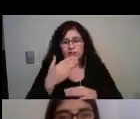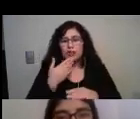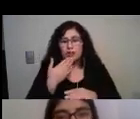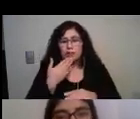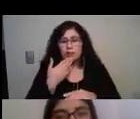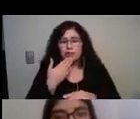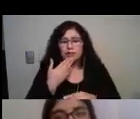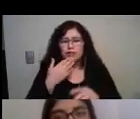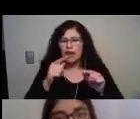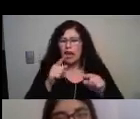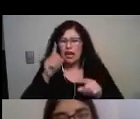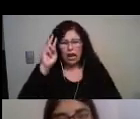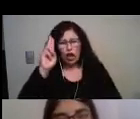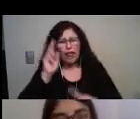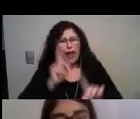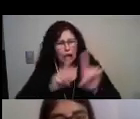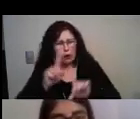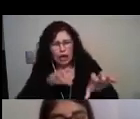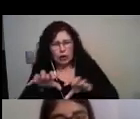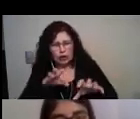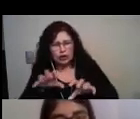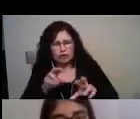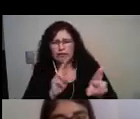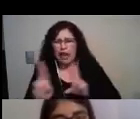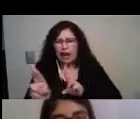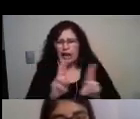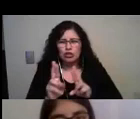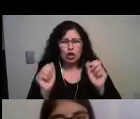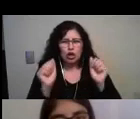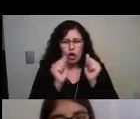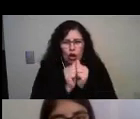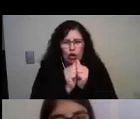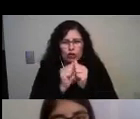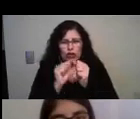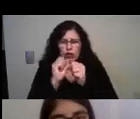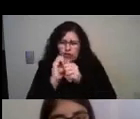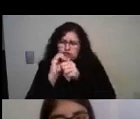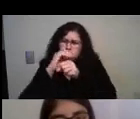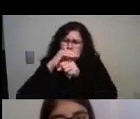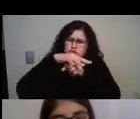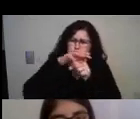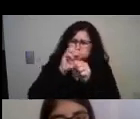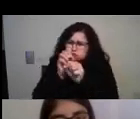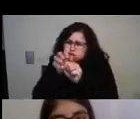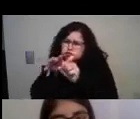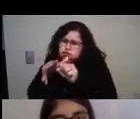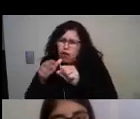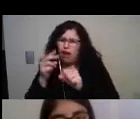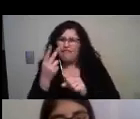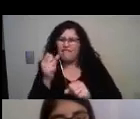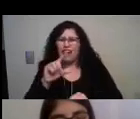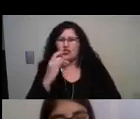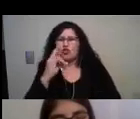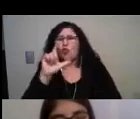algunas cosas, especialmente que tienen relación con la vascularización del sistema nervioso central y específicamente el encéfalo,